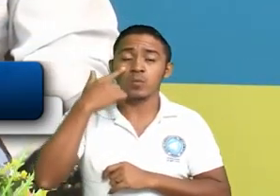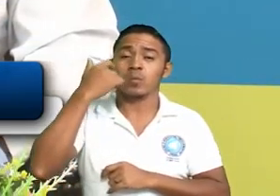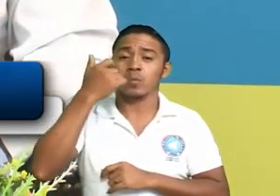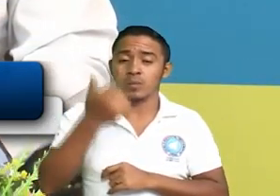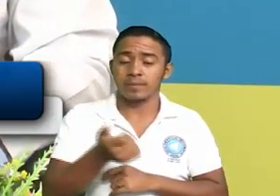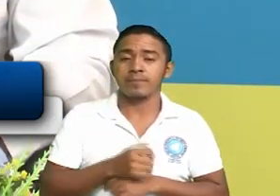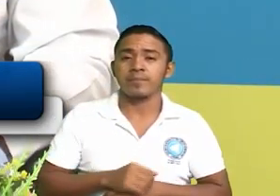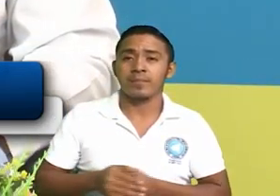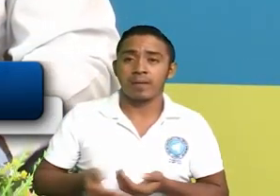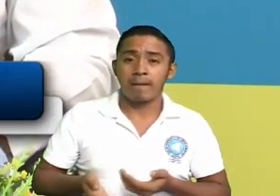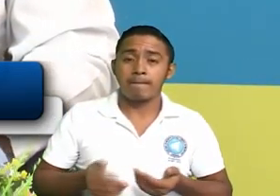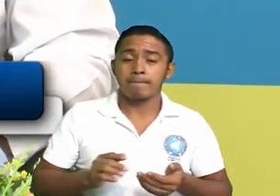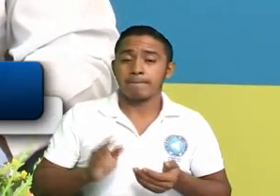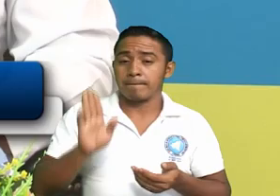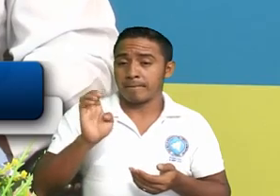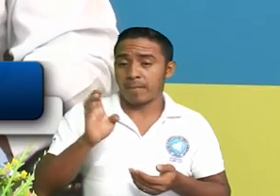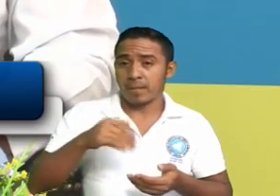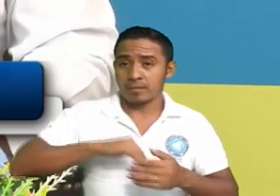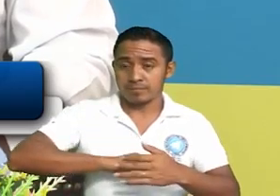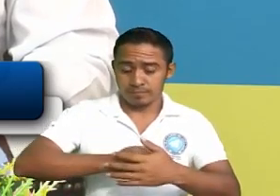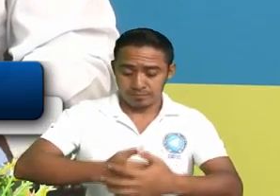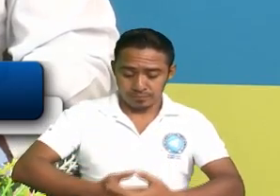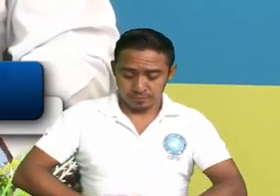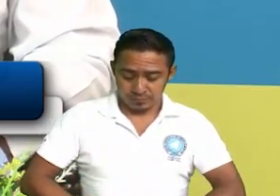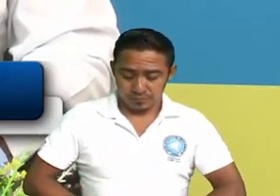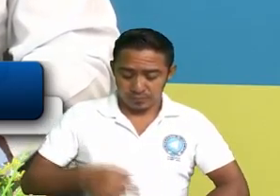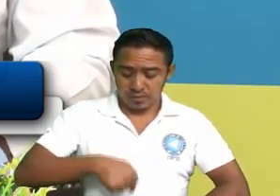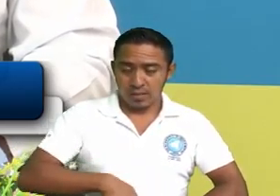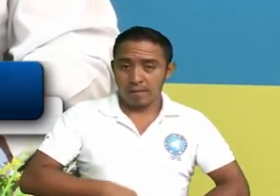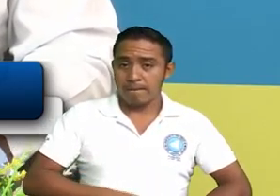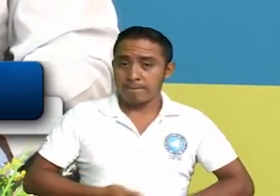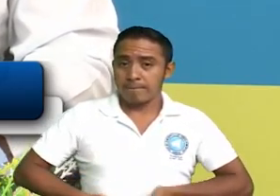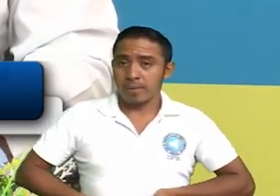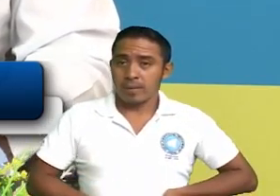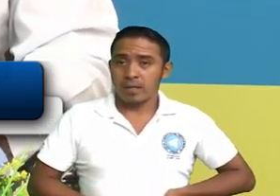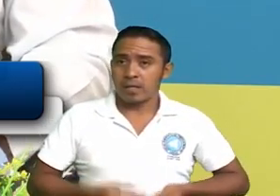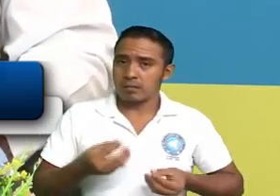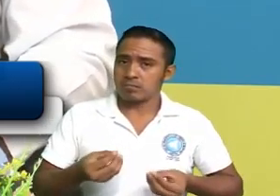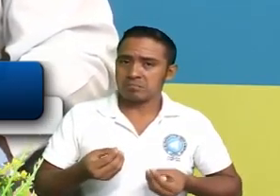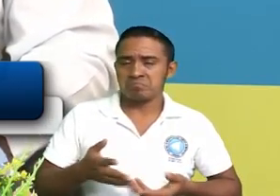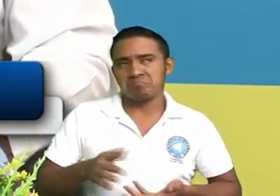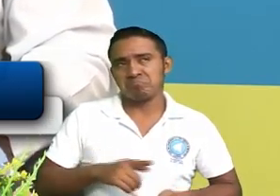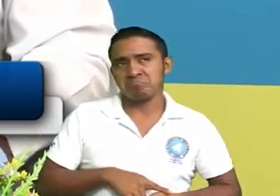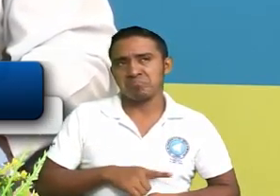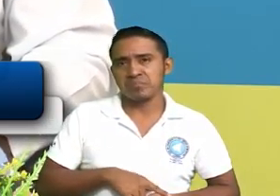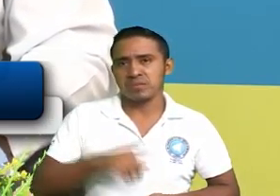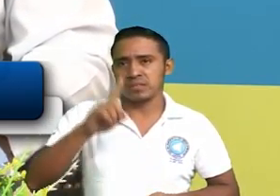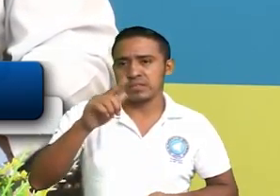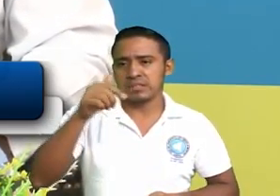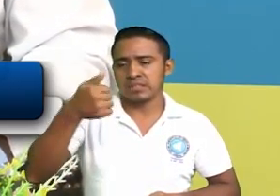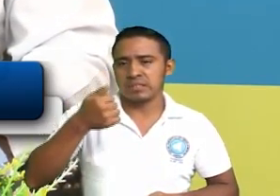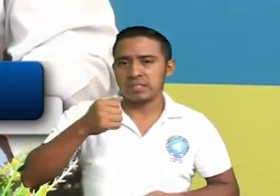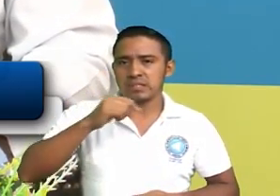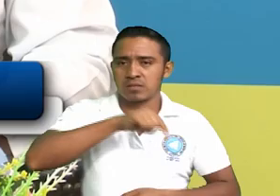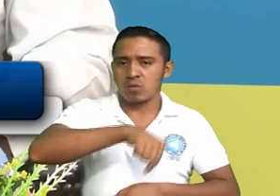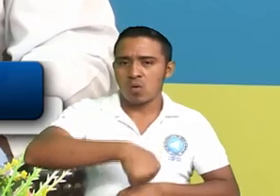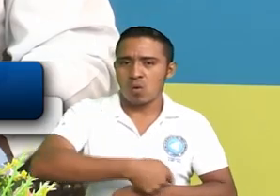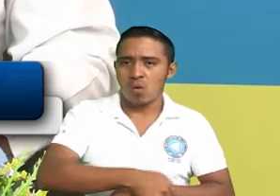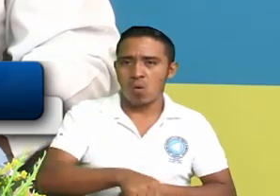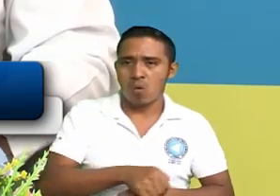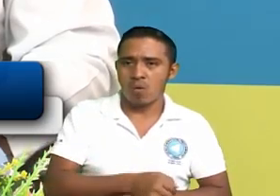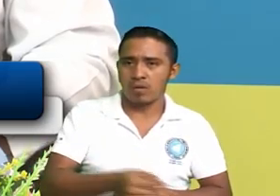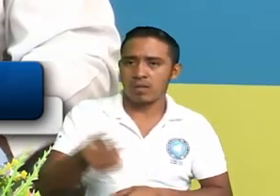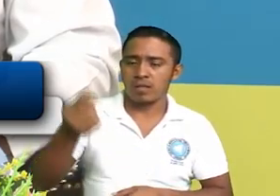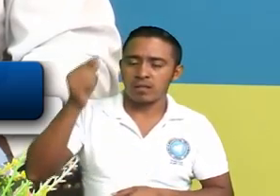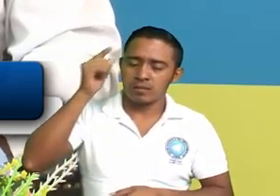ningún padre de familia, porque el niño está durmiendo, es parte normal de un proceso natural del bebé. Sí. Quiero recalcar